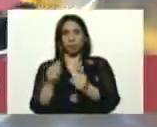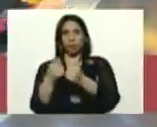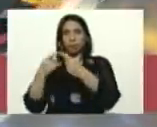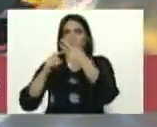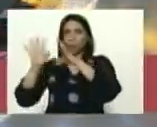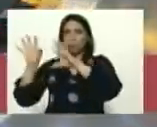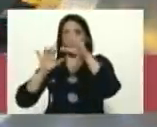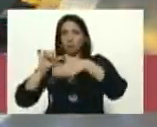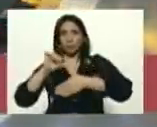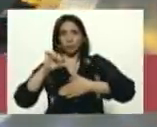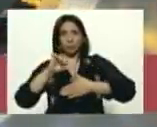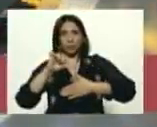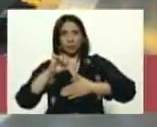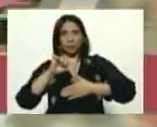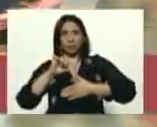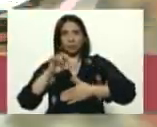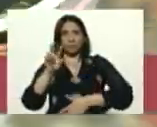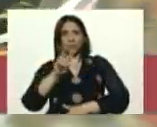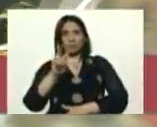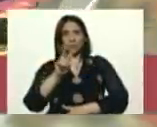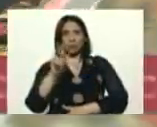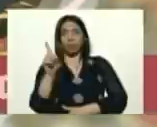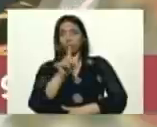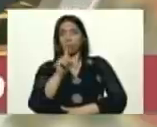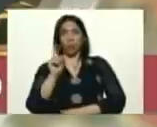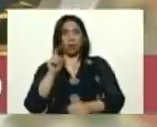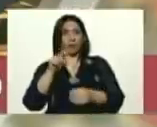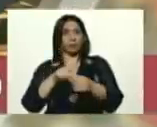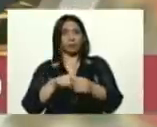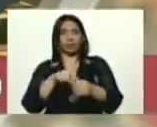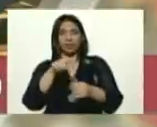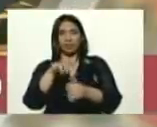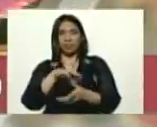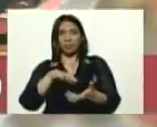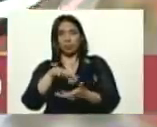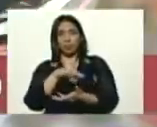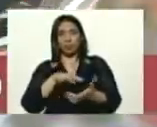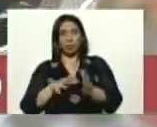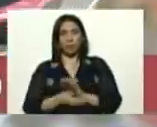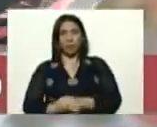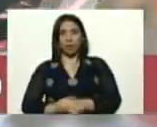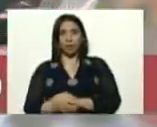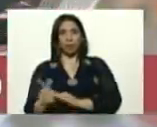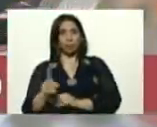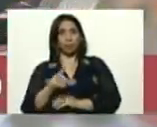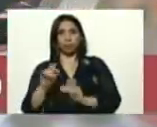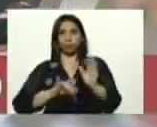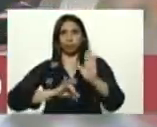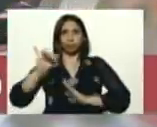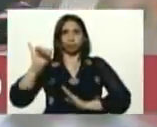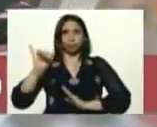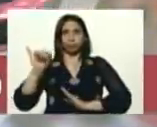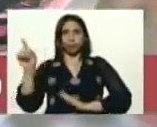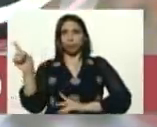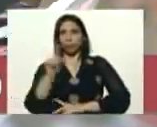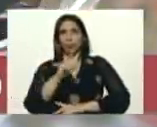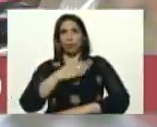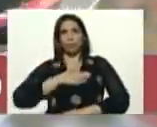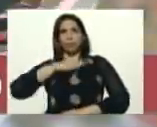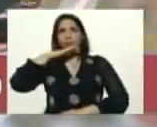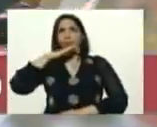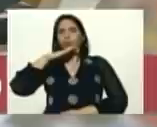de Sudamérica. Venezuela no entra en esta situación ni exponencial ni